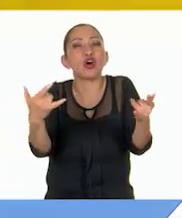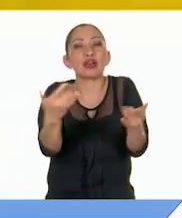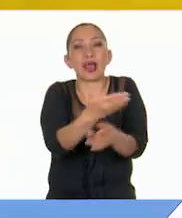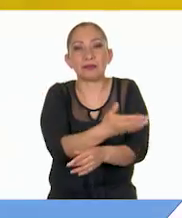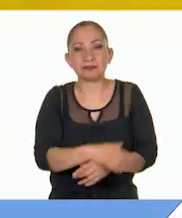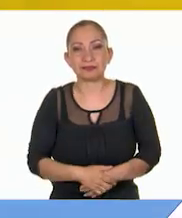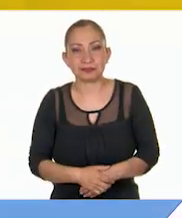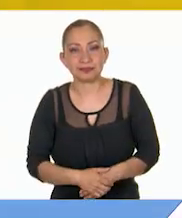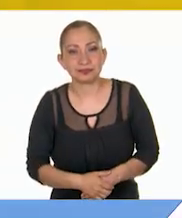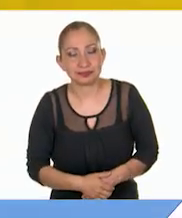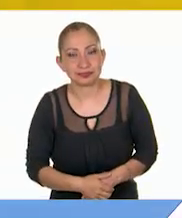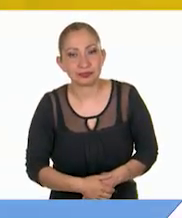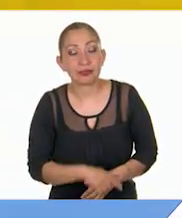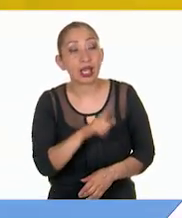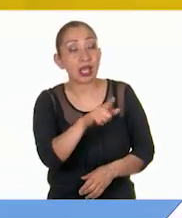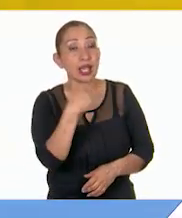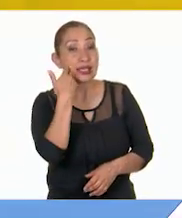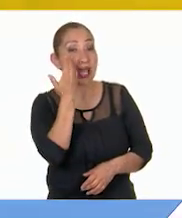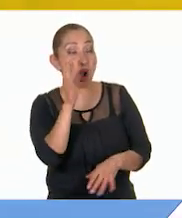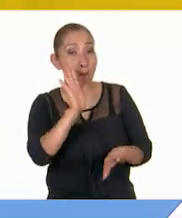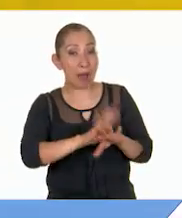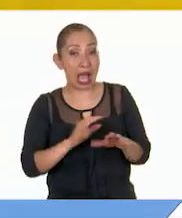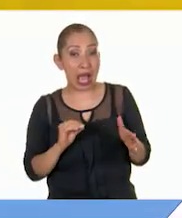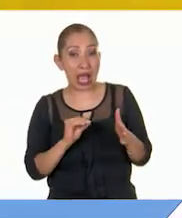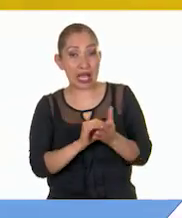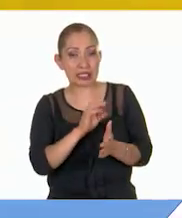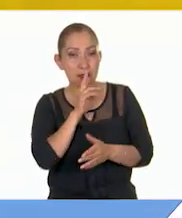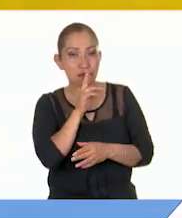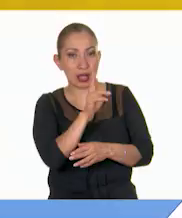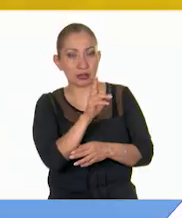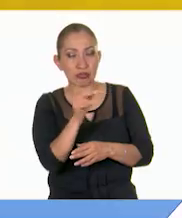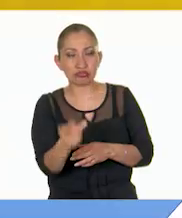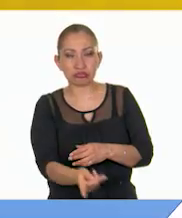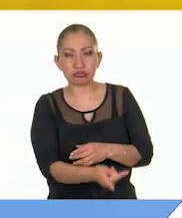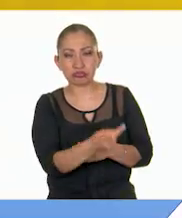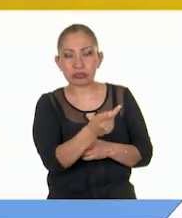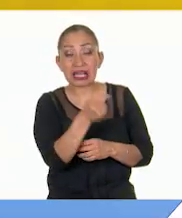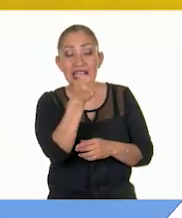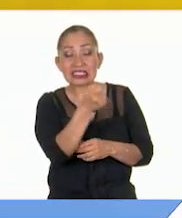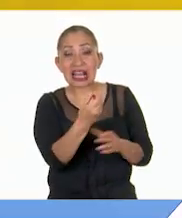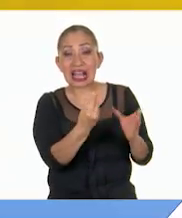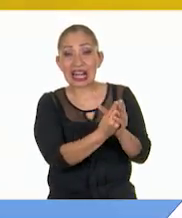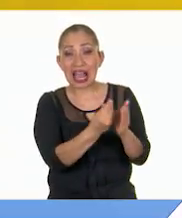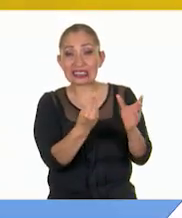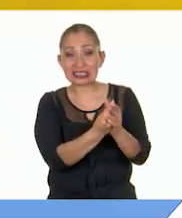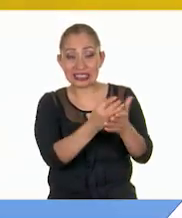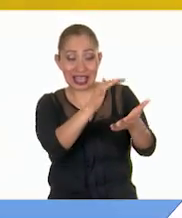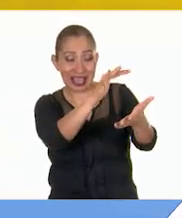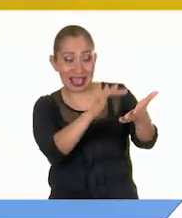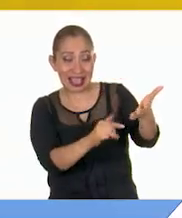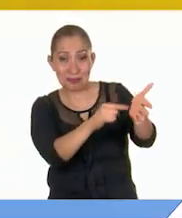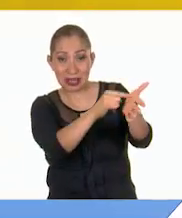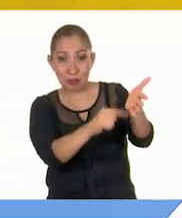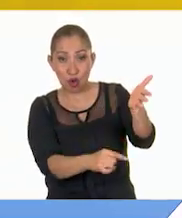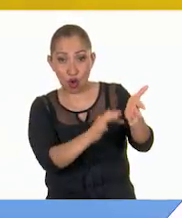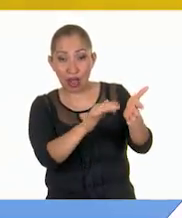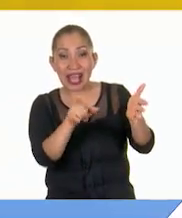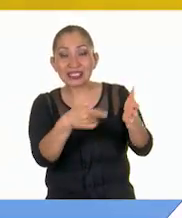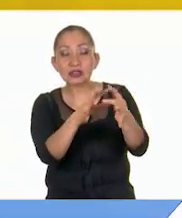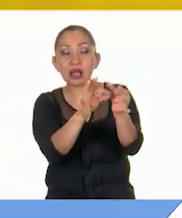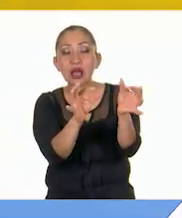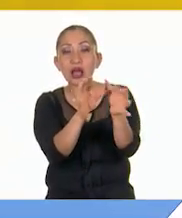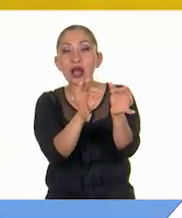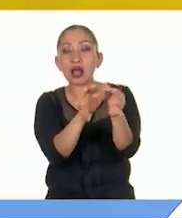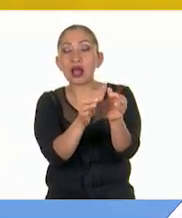María. Y con el deseo de complementar tu respuesta, diré que esta clase de texto es una narración que